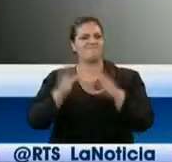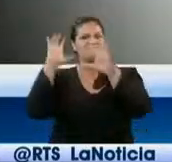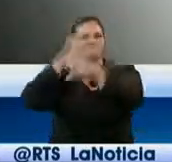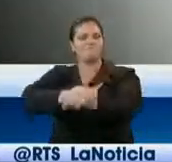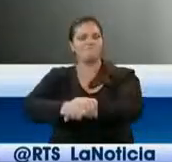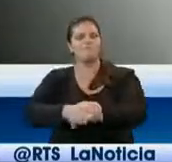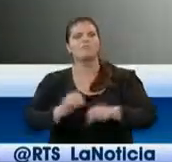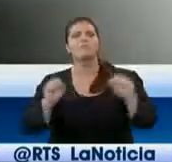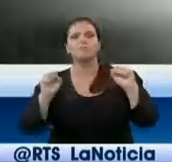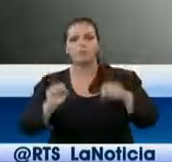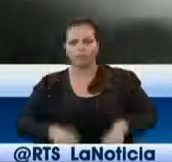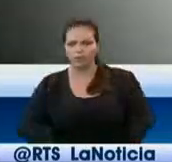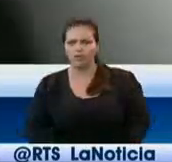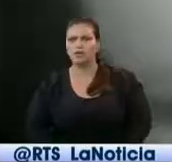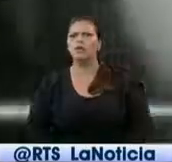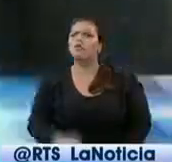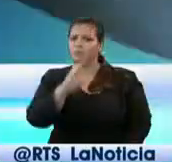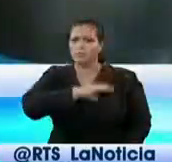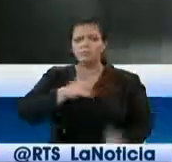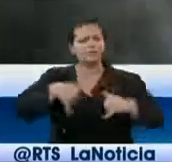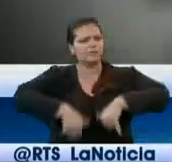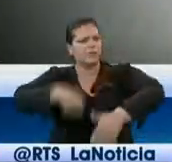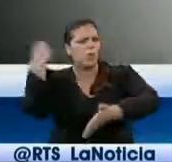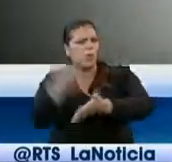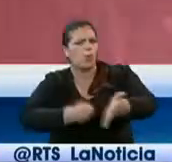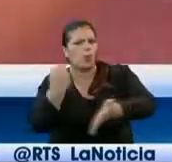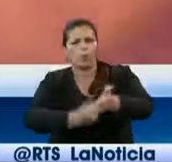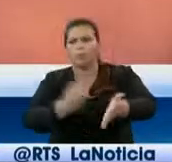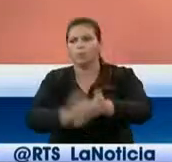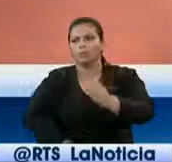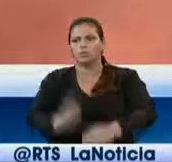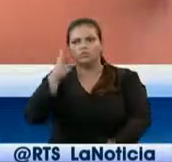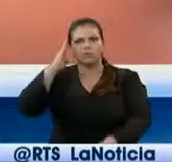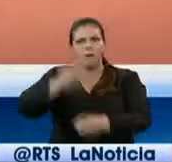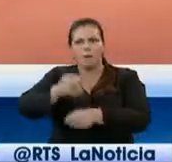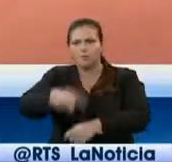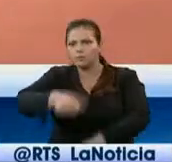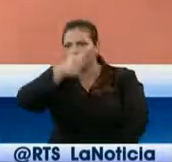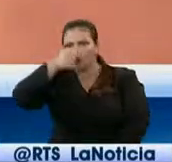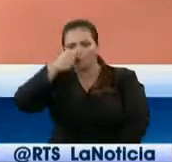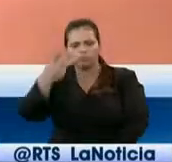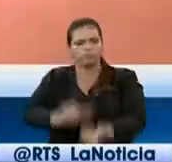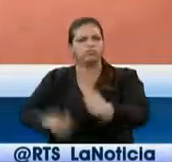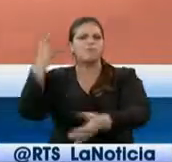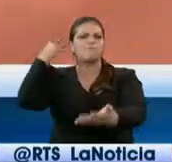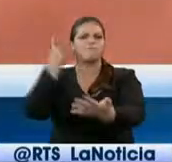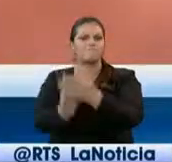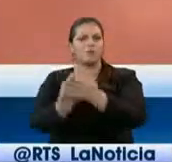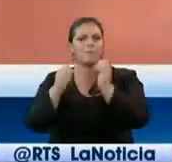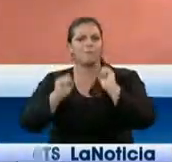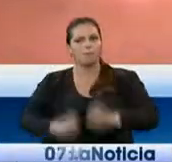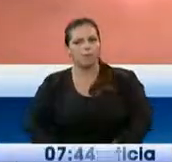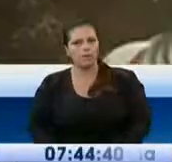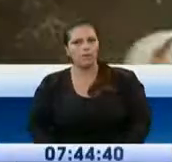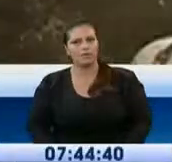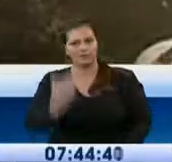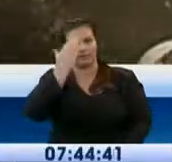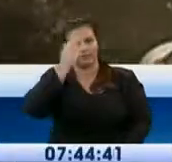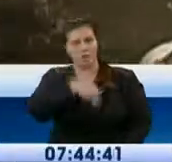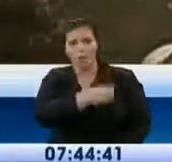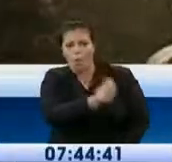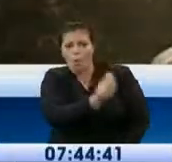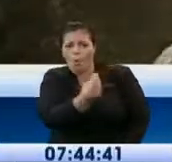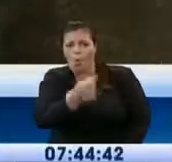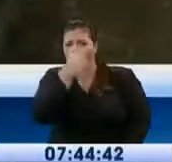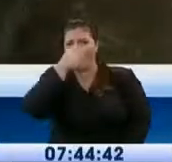estas personas que buscan involucrar a los jóvenes en esta encrucijada, donde la recuperación es fuerte, caso